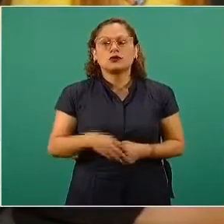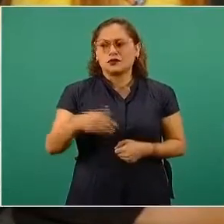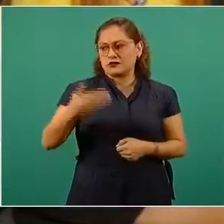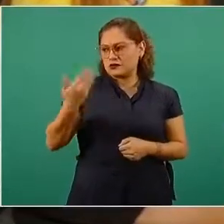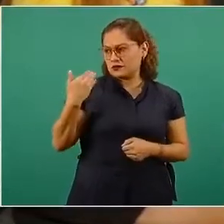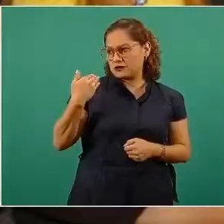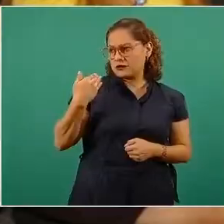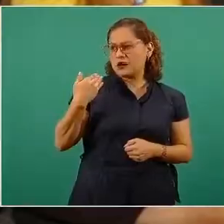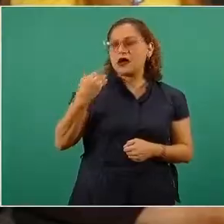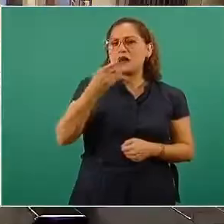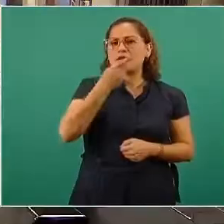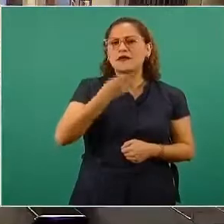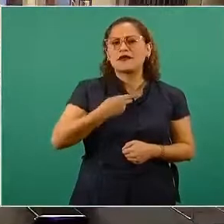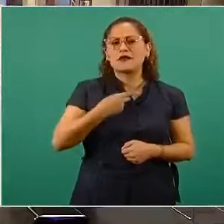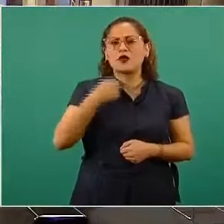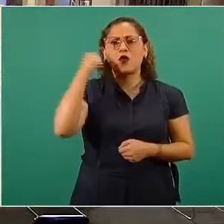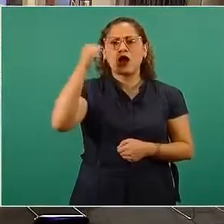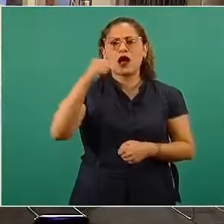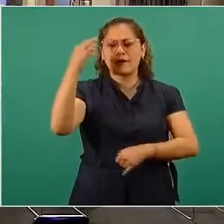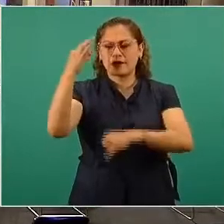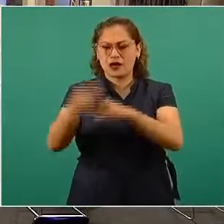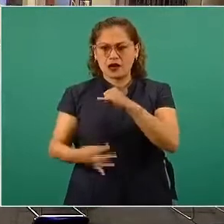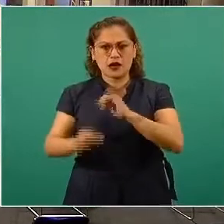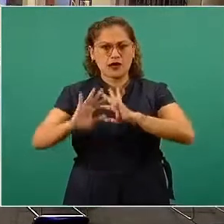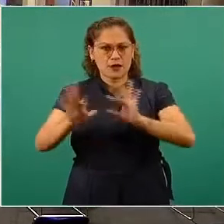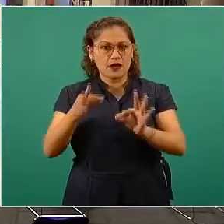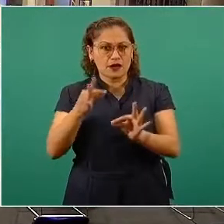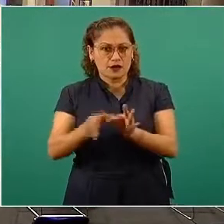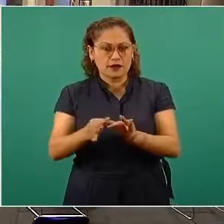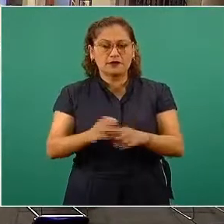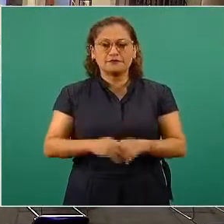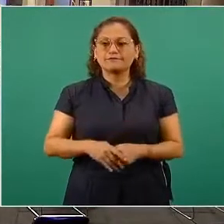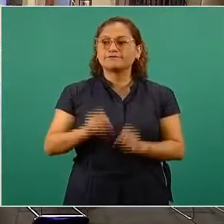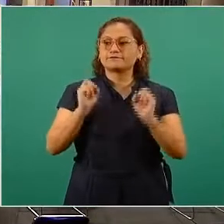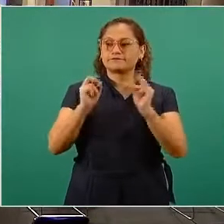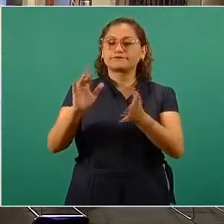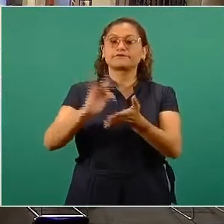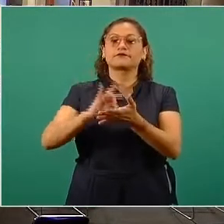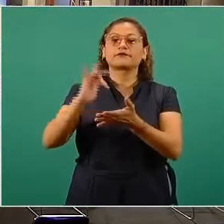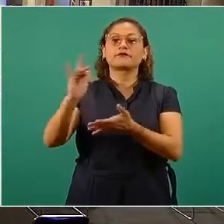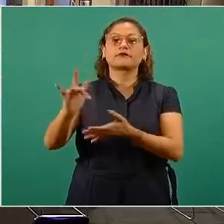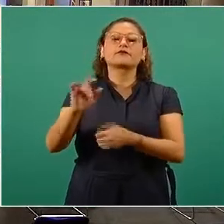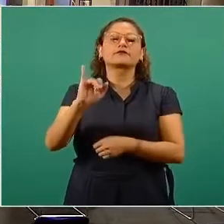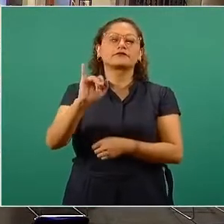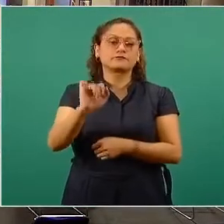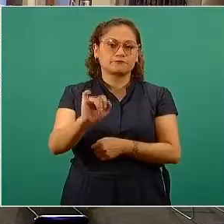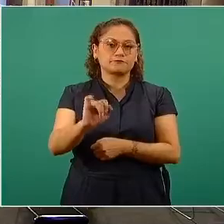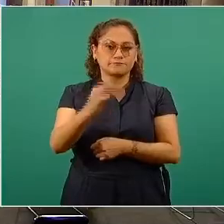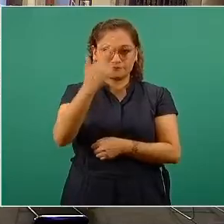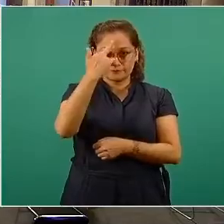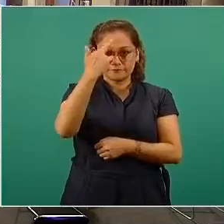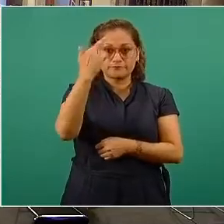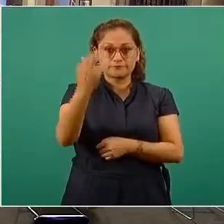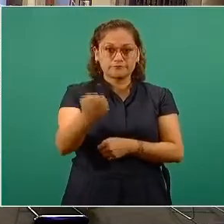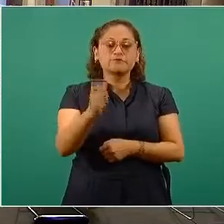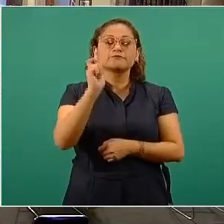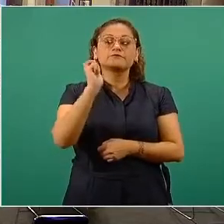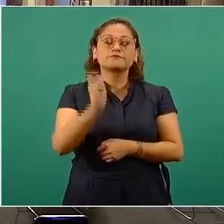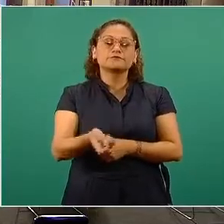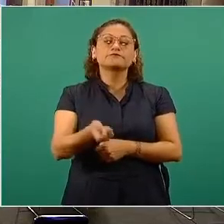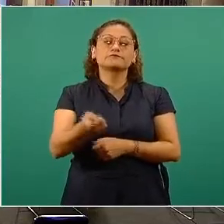de abril podrían estar. Cómo no, gracias por preguntarlo, Otilia. Este es un tema efectivamente que pues causa